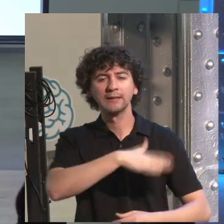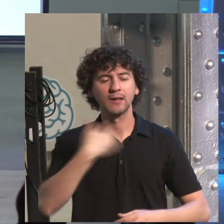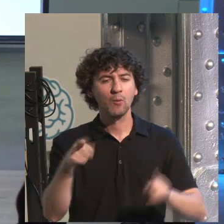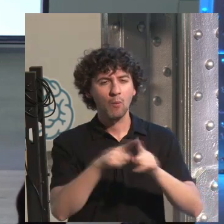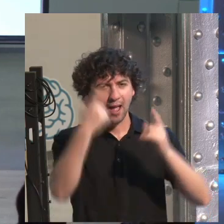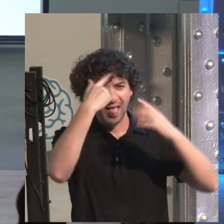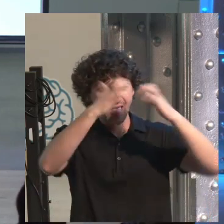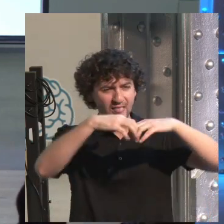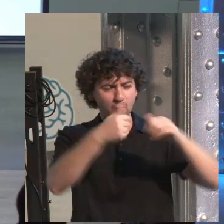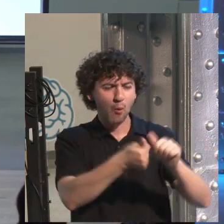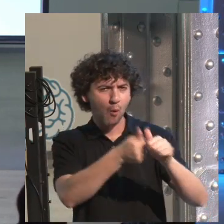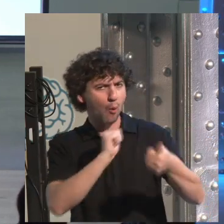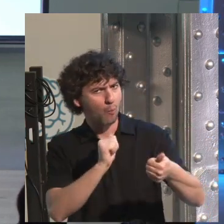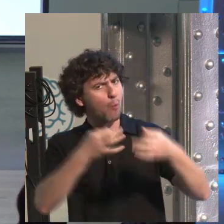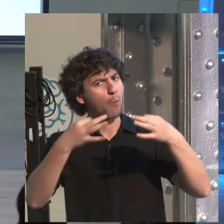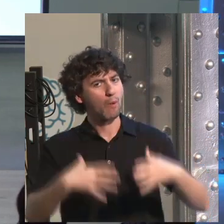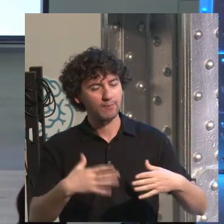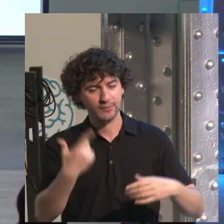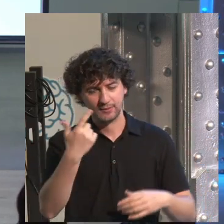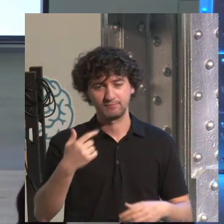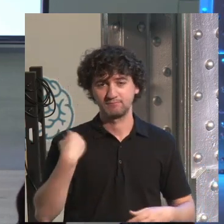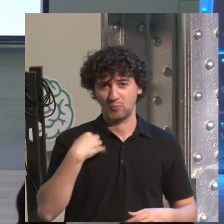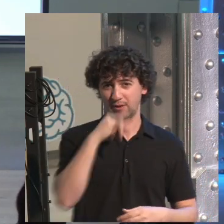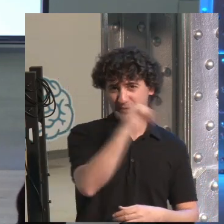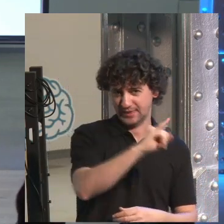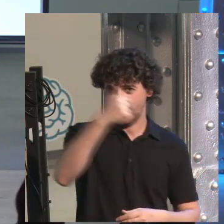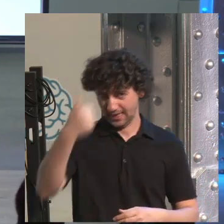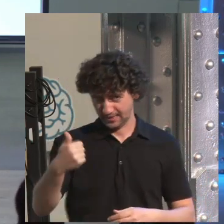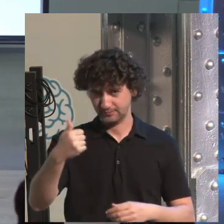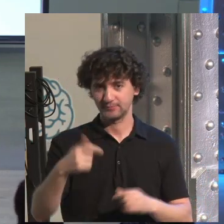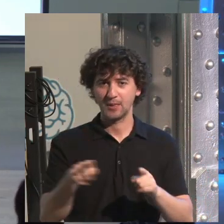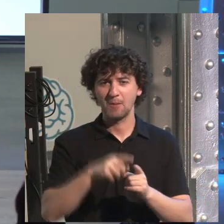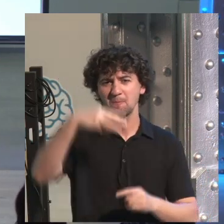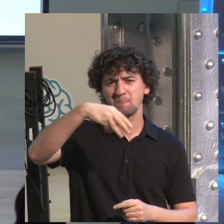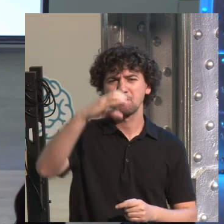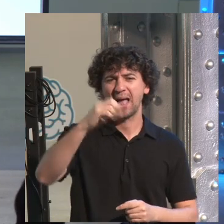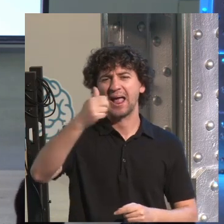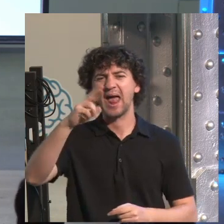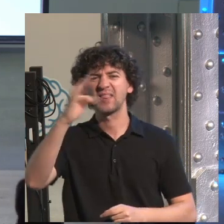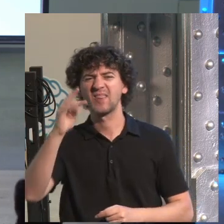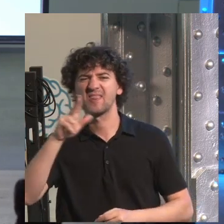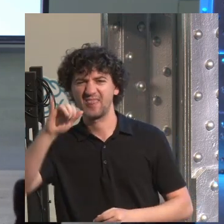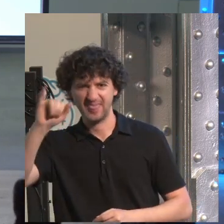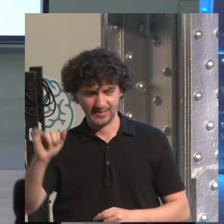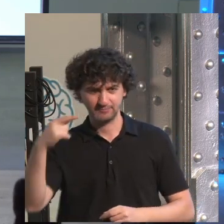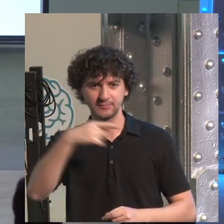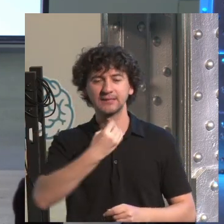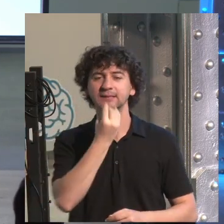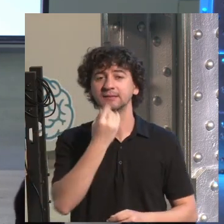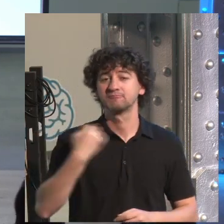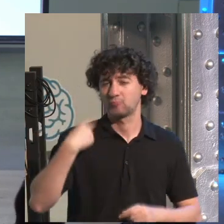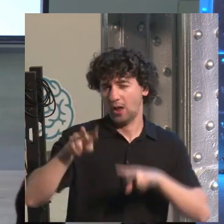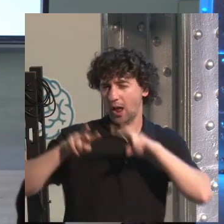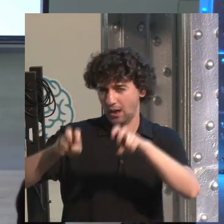cerebro, ¿no? La inteligencia artificial, según la definición de McCarthy, que es uno de los padres de la inteligencia artificial, sería la ciencia y la